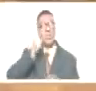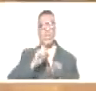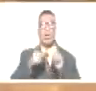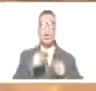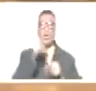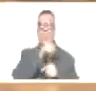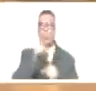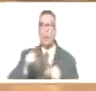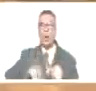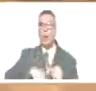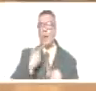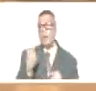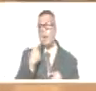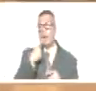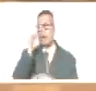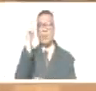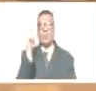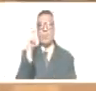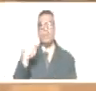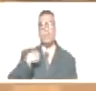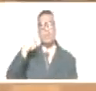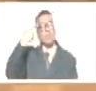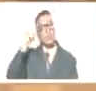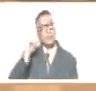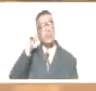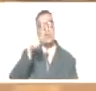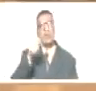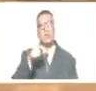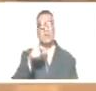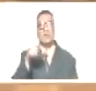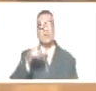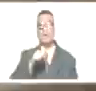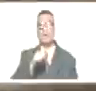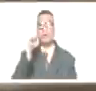haber sido diputados. No sé si quedará algún diputado de esa época.